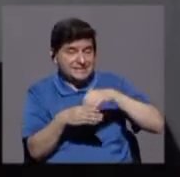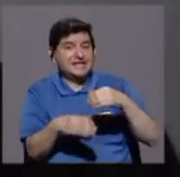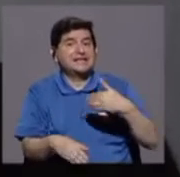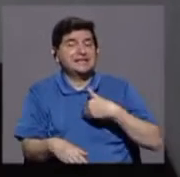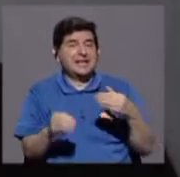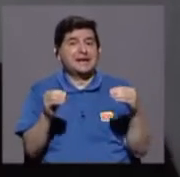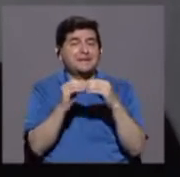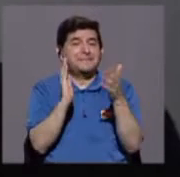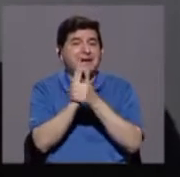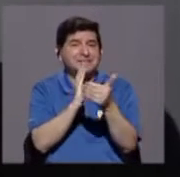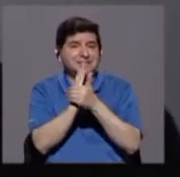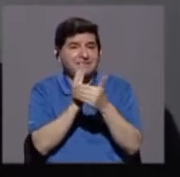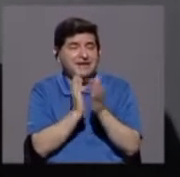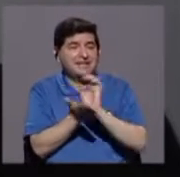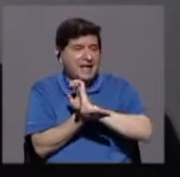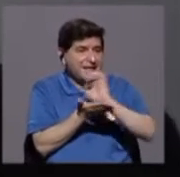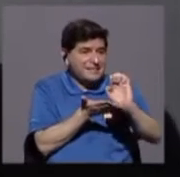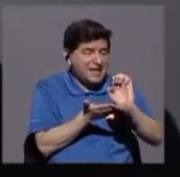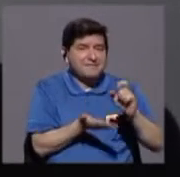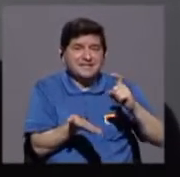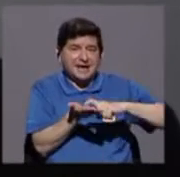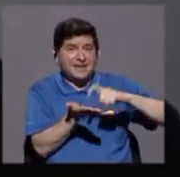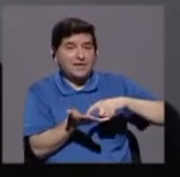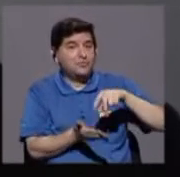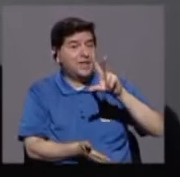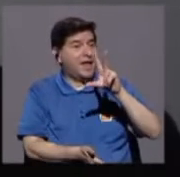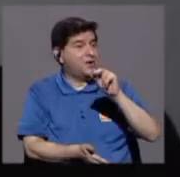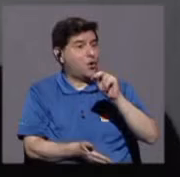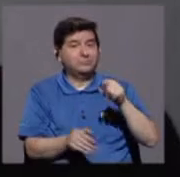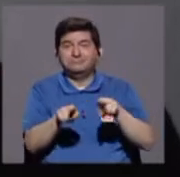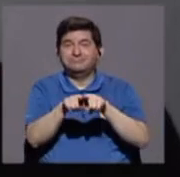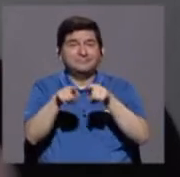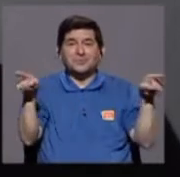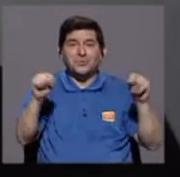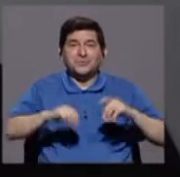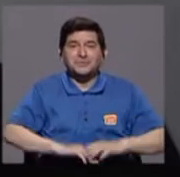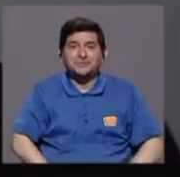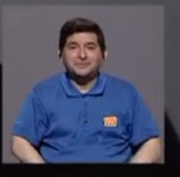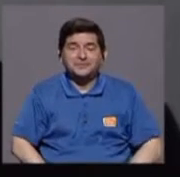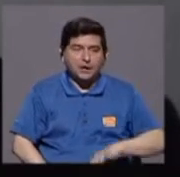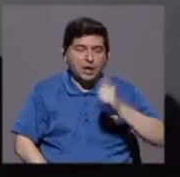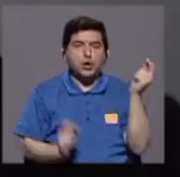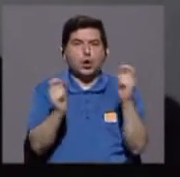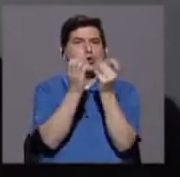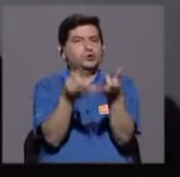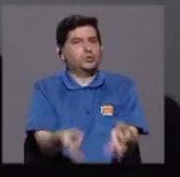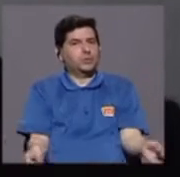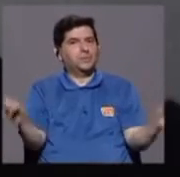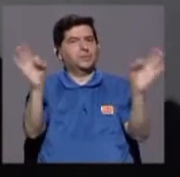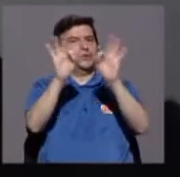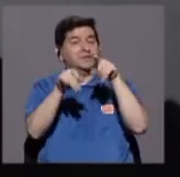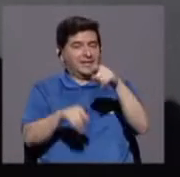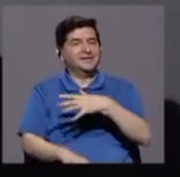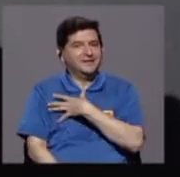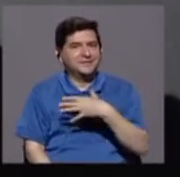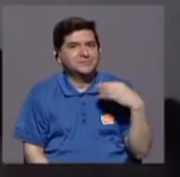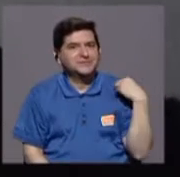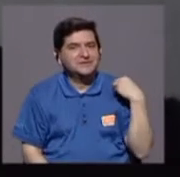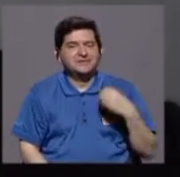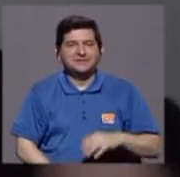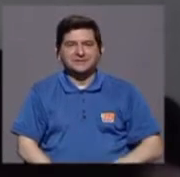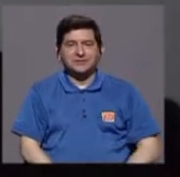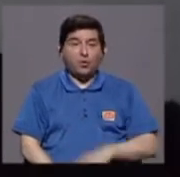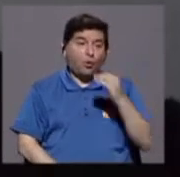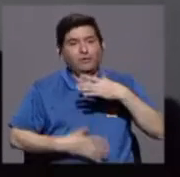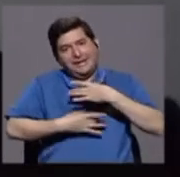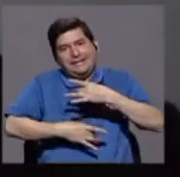más capacidad de evitar el endeudamiento. No pareciera ser el caso. Y otro detalle interesante que te va a agradar, te va